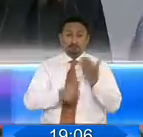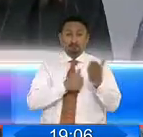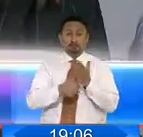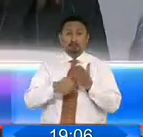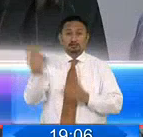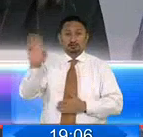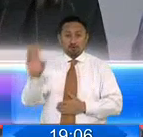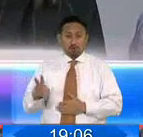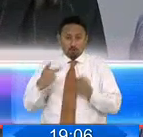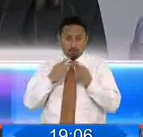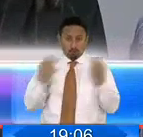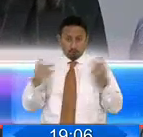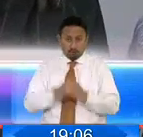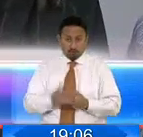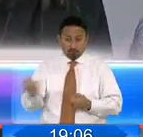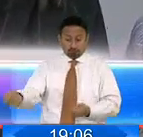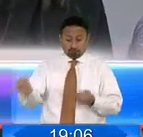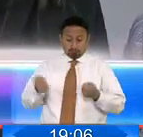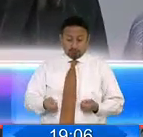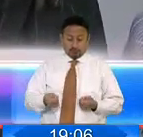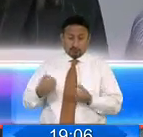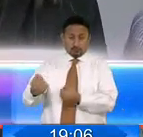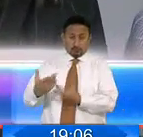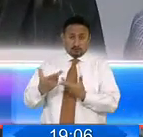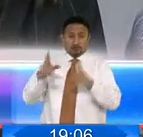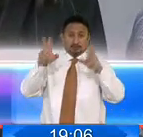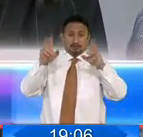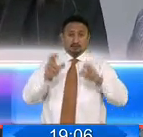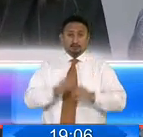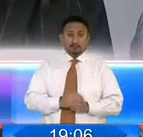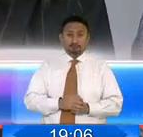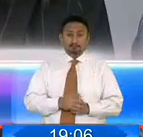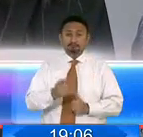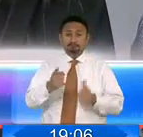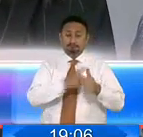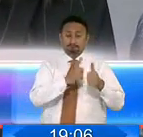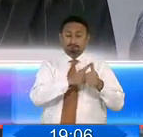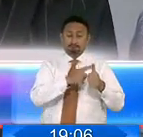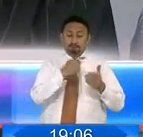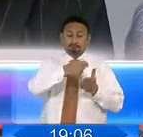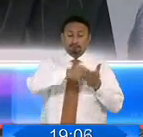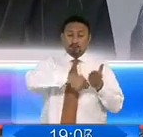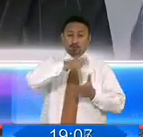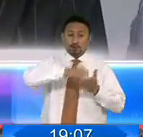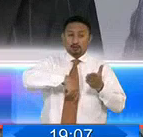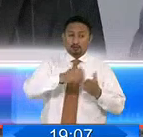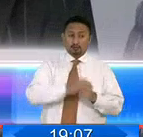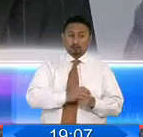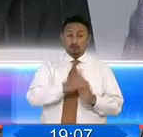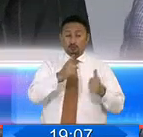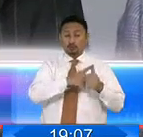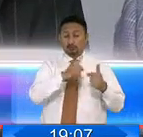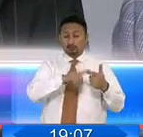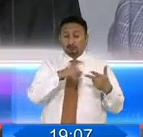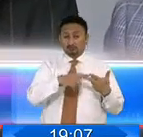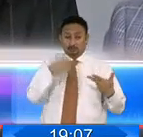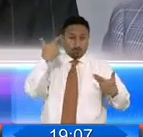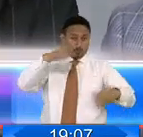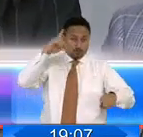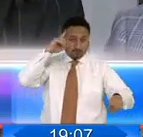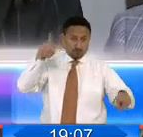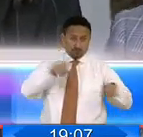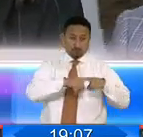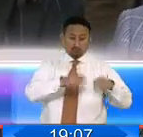de salud pública debe entregar la información respecto a el contrato o los convenios que se tengan para la